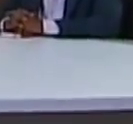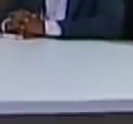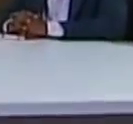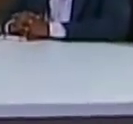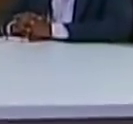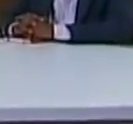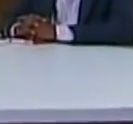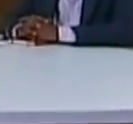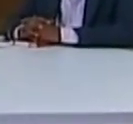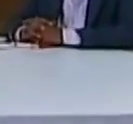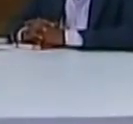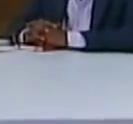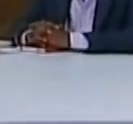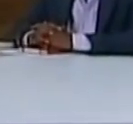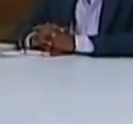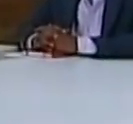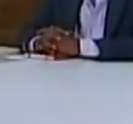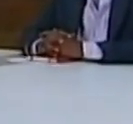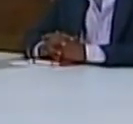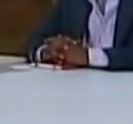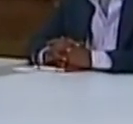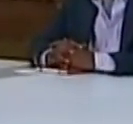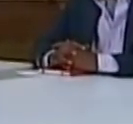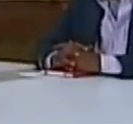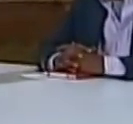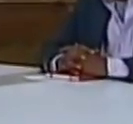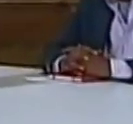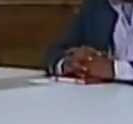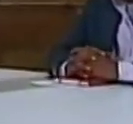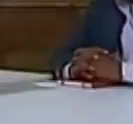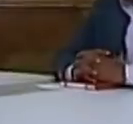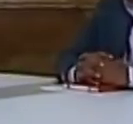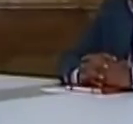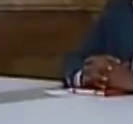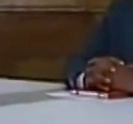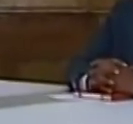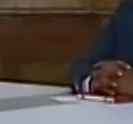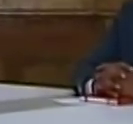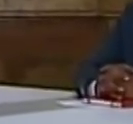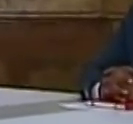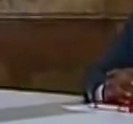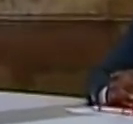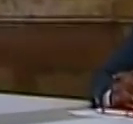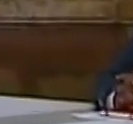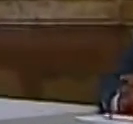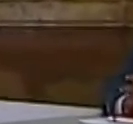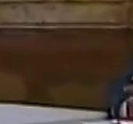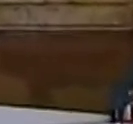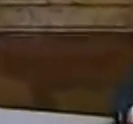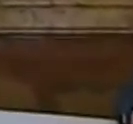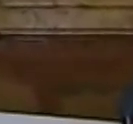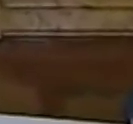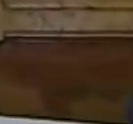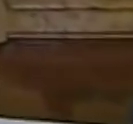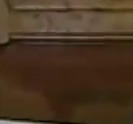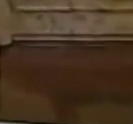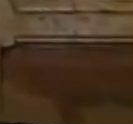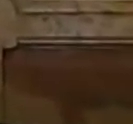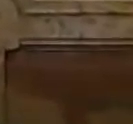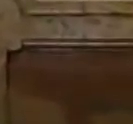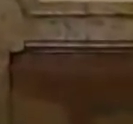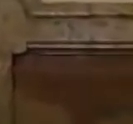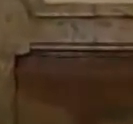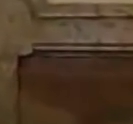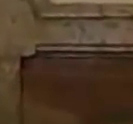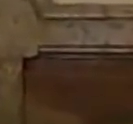del Palacio Presidencial de Miraflores, hoy compartiendo desde aquí, desde el puesto de mando presidencial,